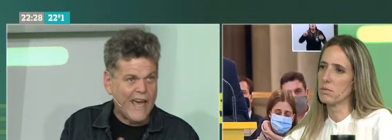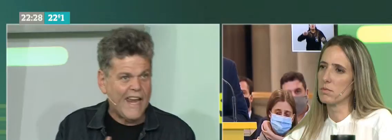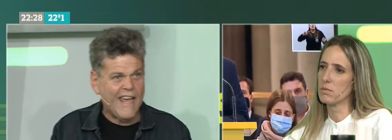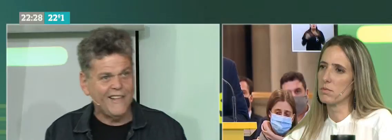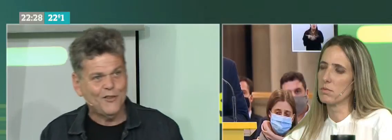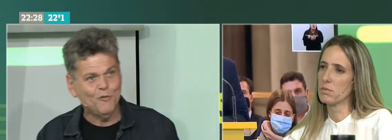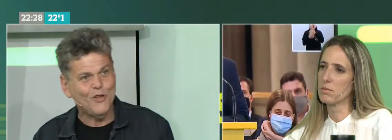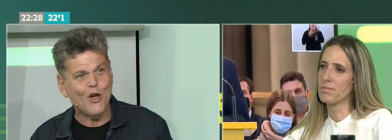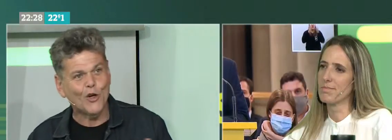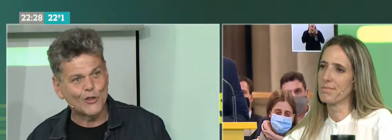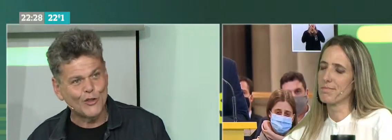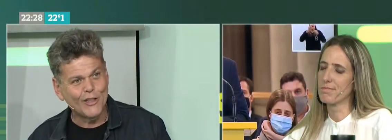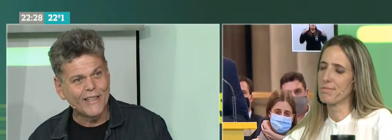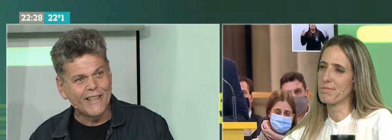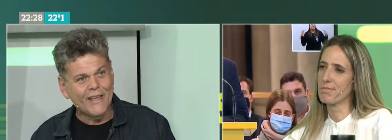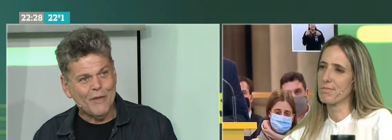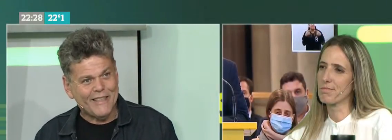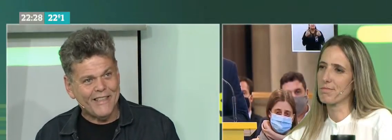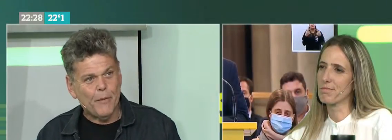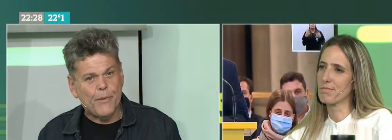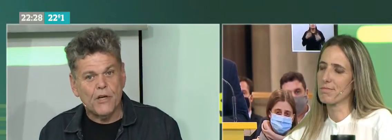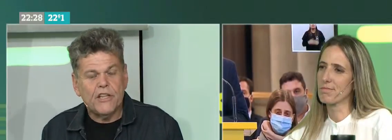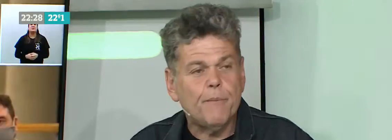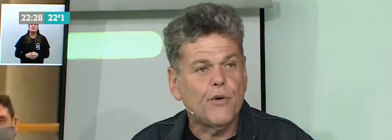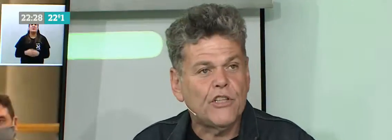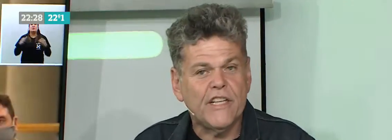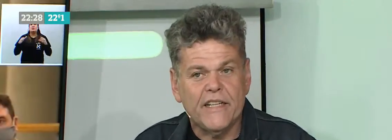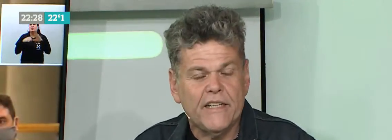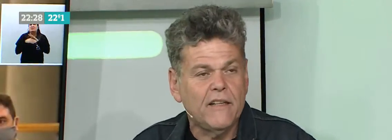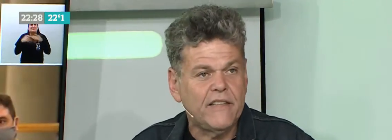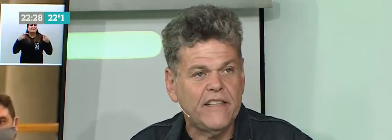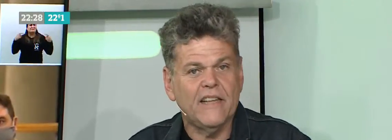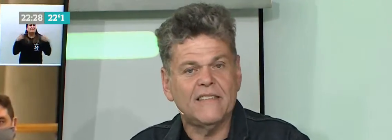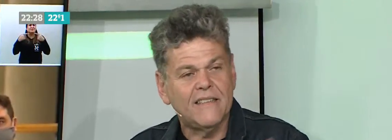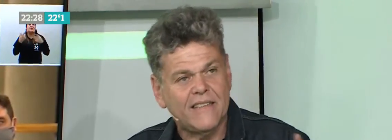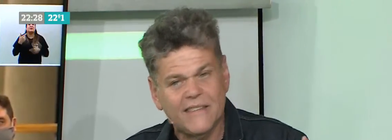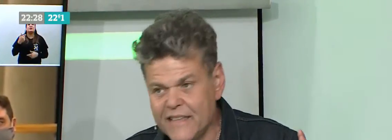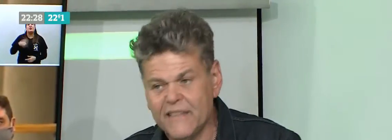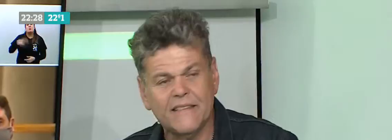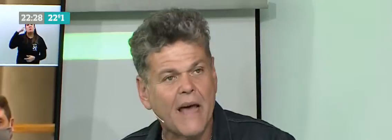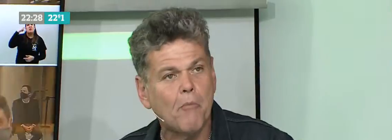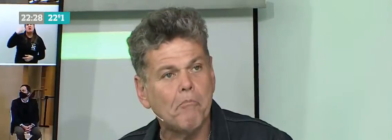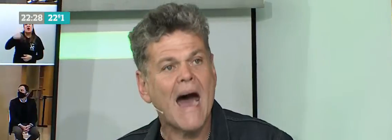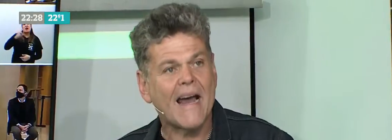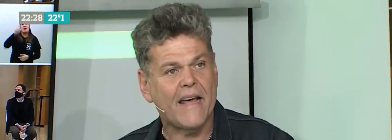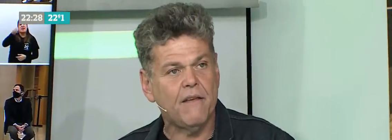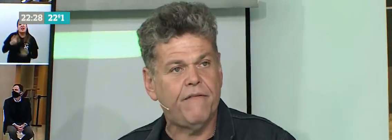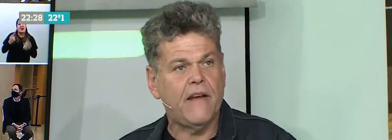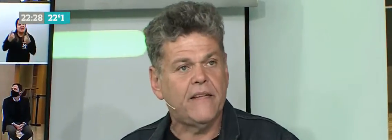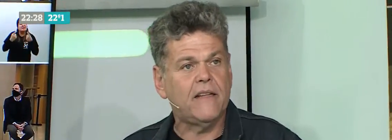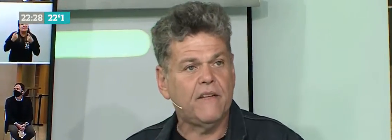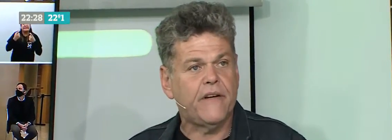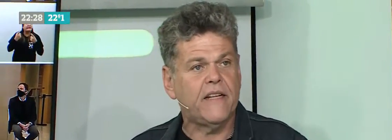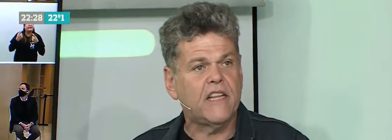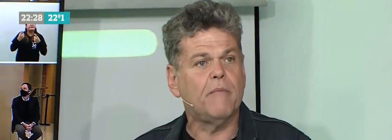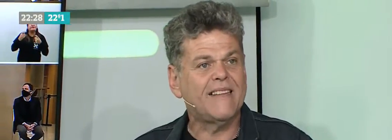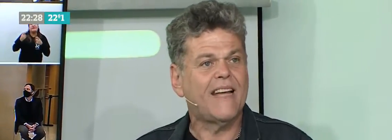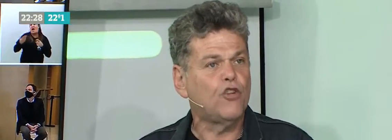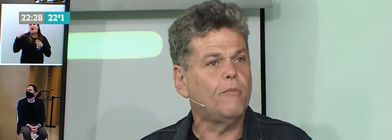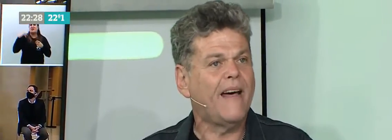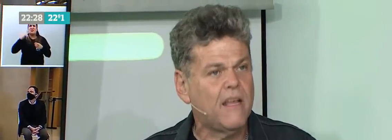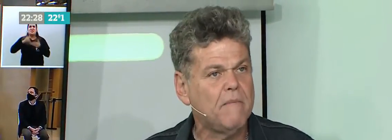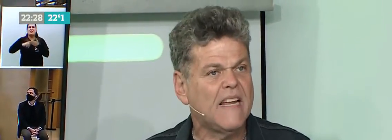Bukele es un dios, ¿te entendés? Pero el tipo tenía 700 maras diferentes